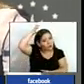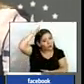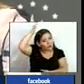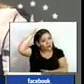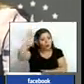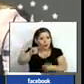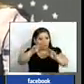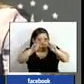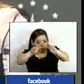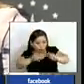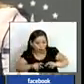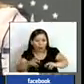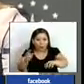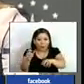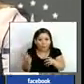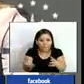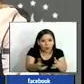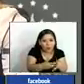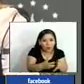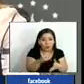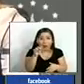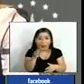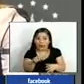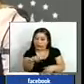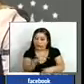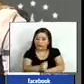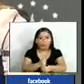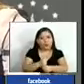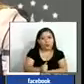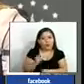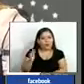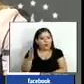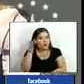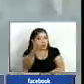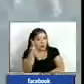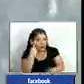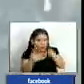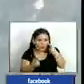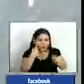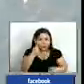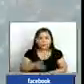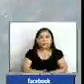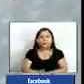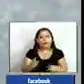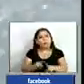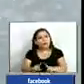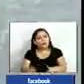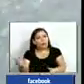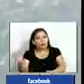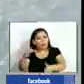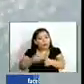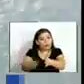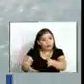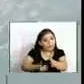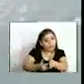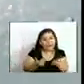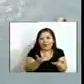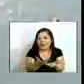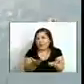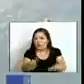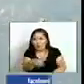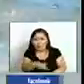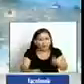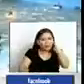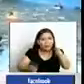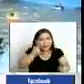de mitigación porque no es un lugar completamente seguro para futuros visitantes. Pero cuando se reabran los parques y sobre todo